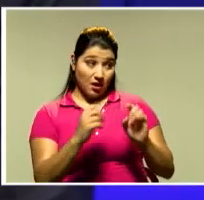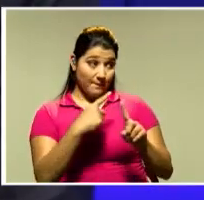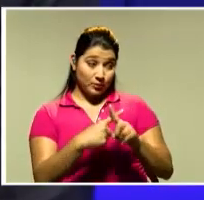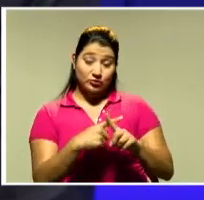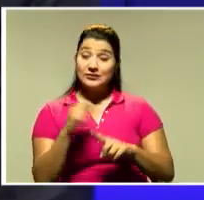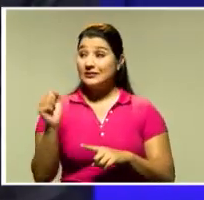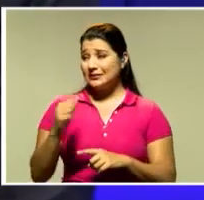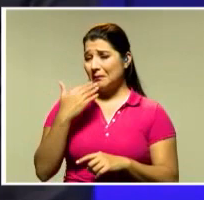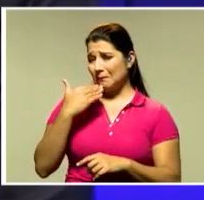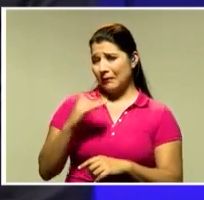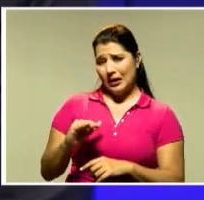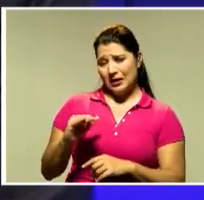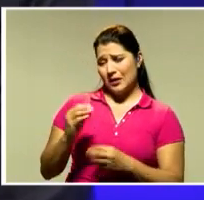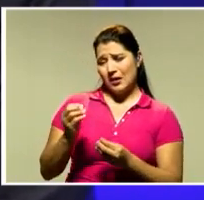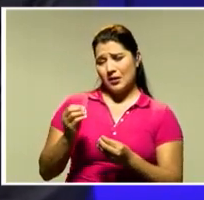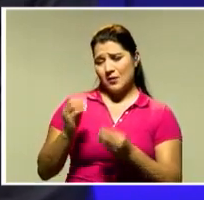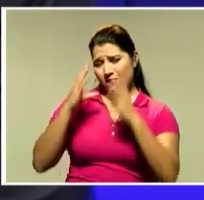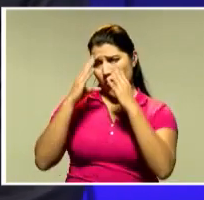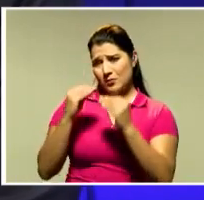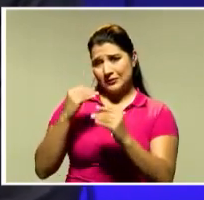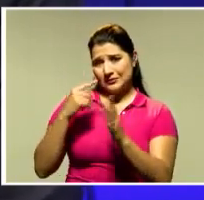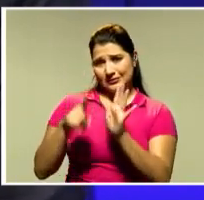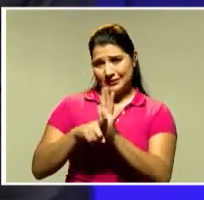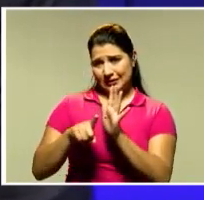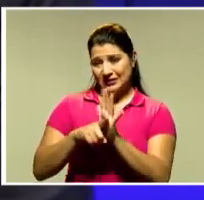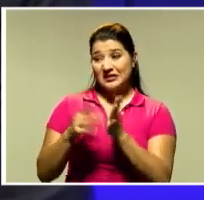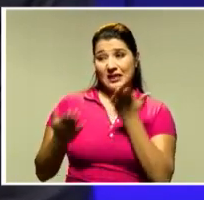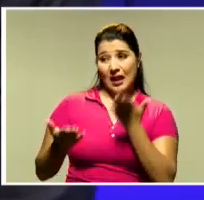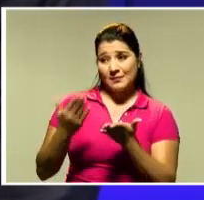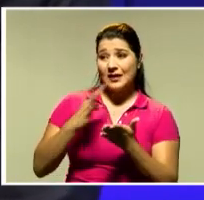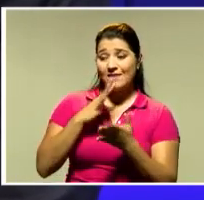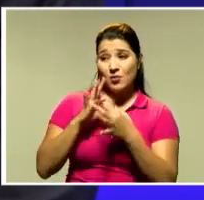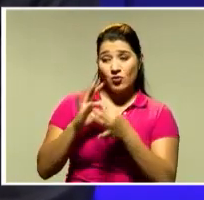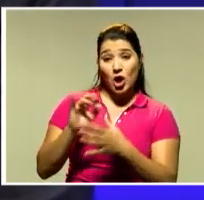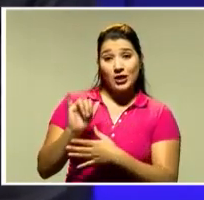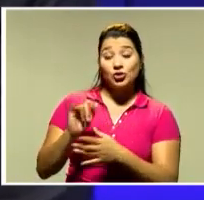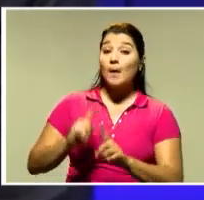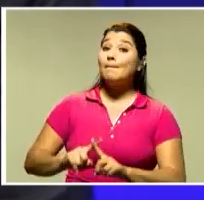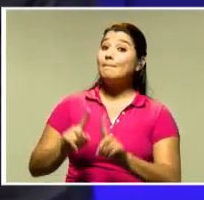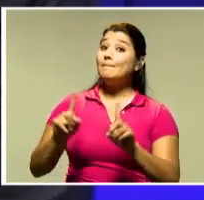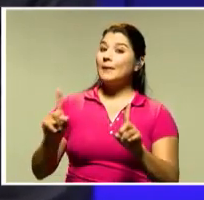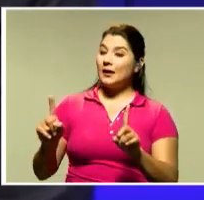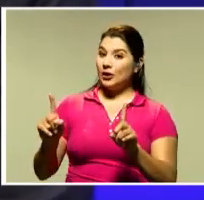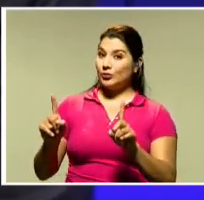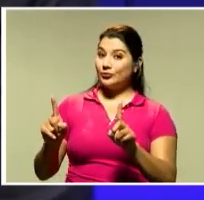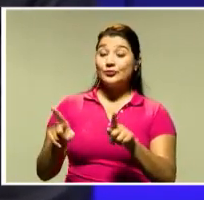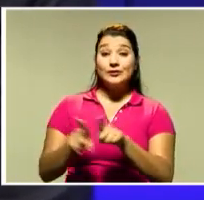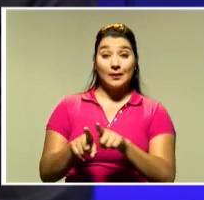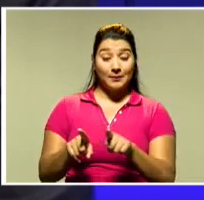muy malas y es algo de lo que seguramente vamos a hablar. Sí. Pero adicionalmente a eso,